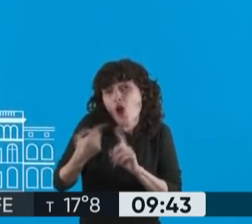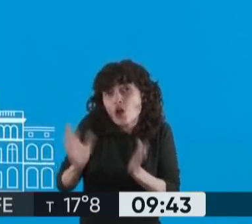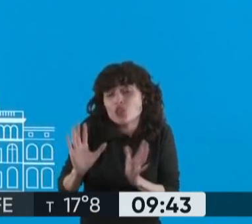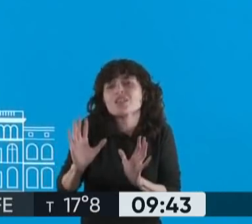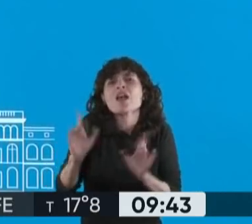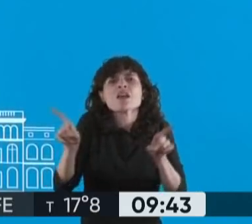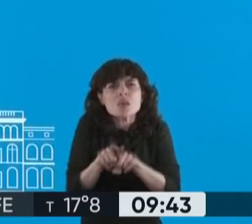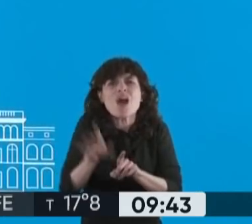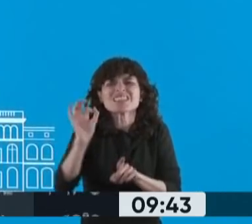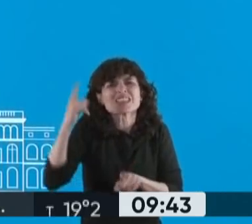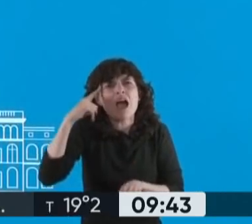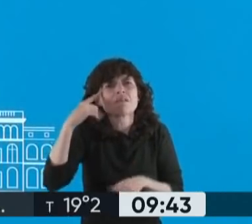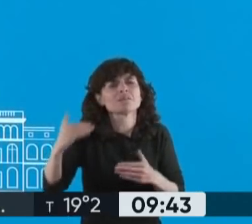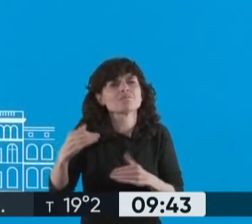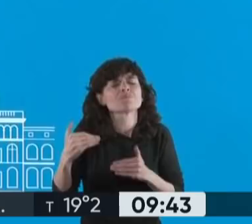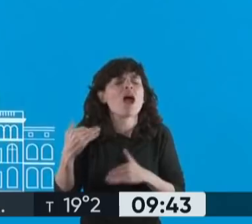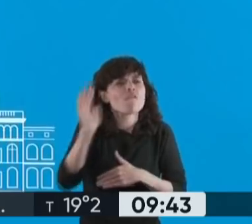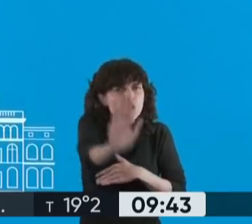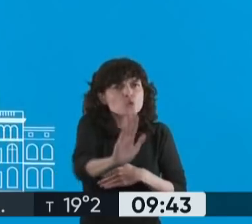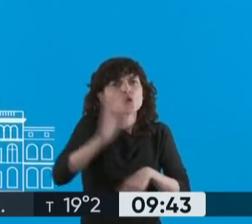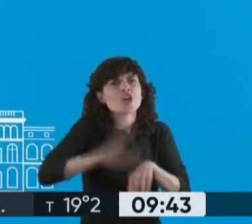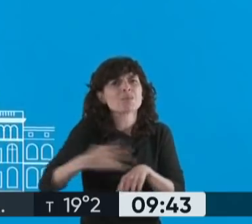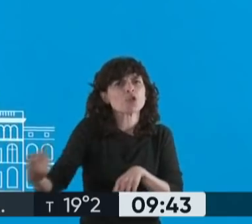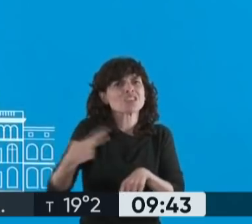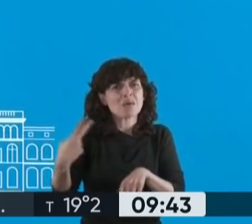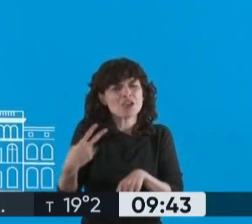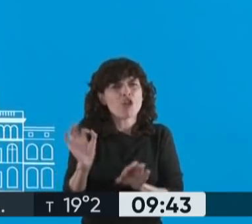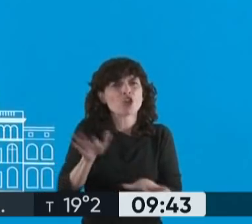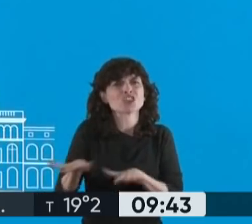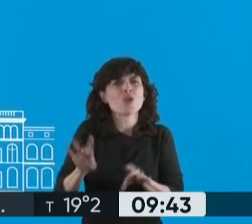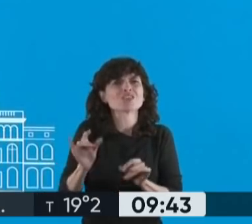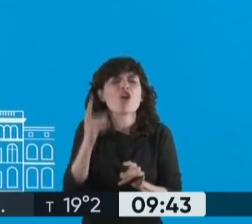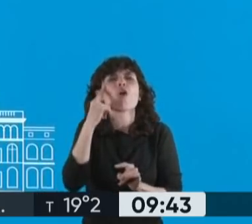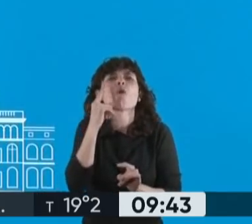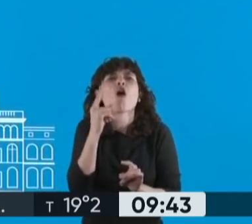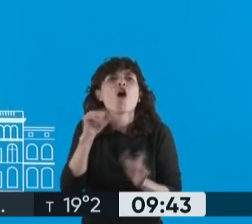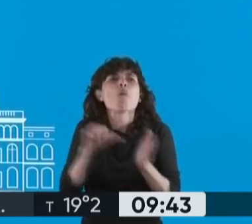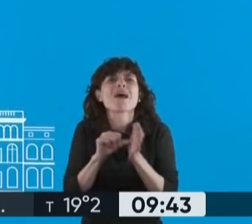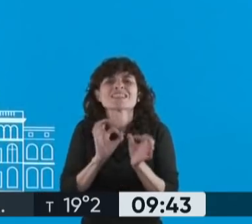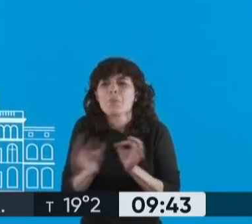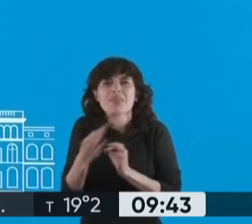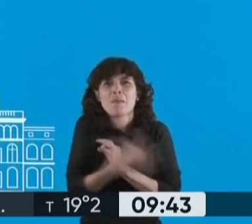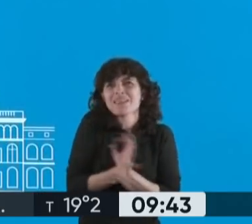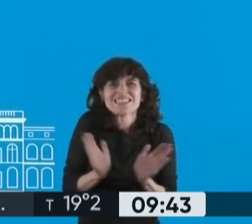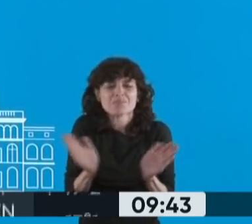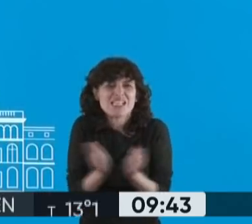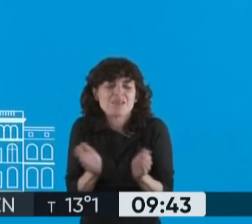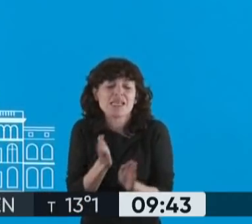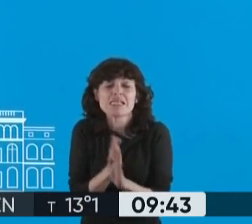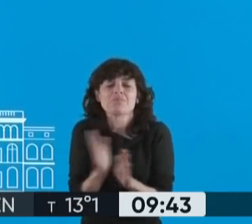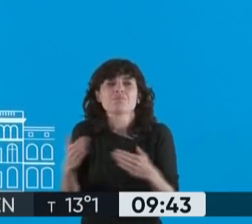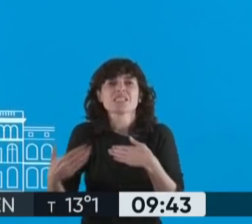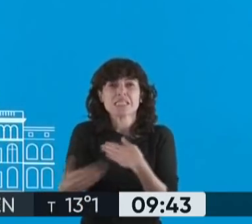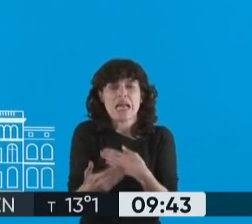las responsabilidades de gobernar de un lado y otro de la cordillera, la verdad es que la relación es fluida, es profunda, y esperamos